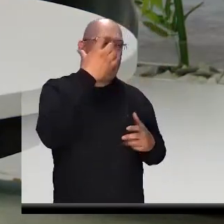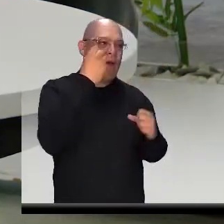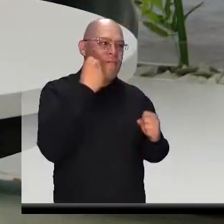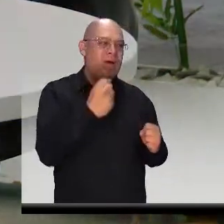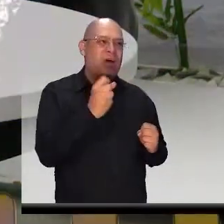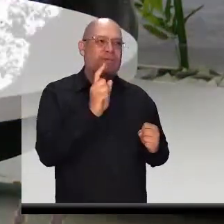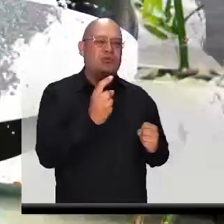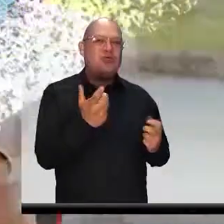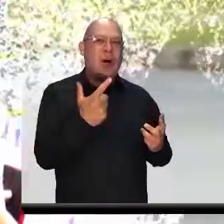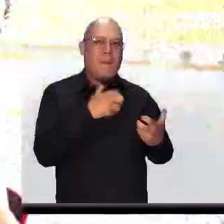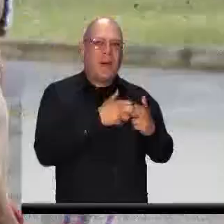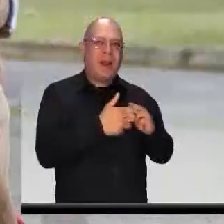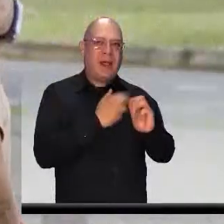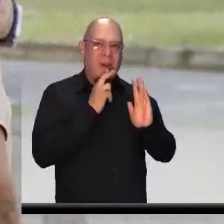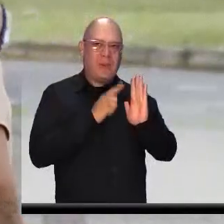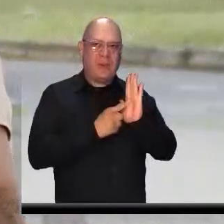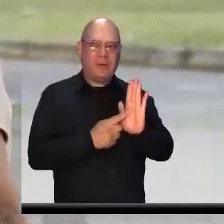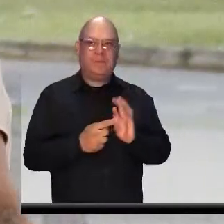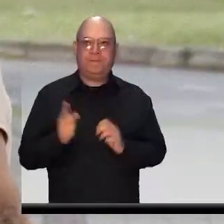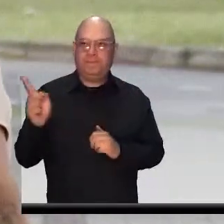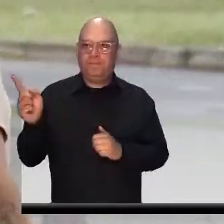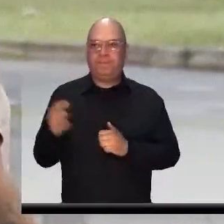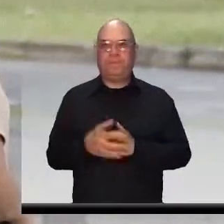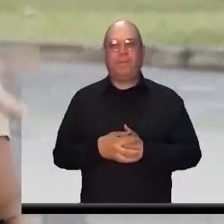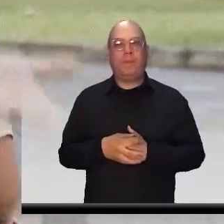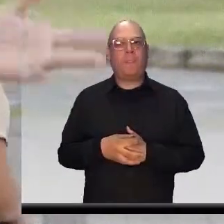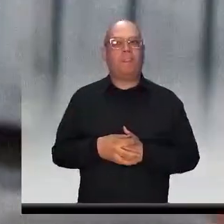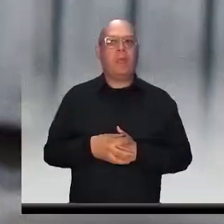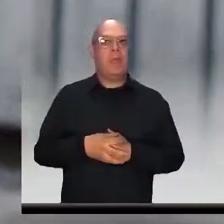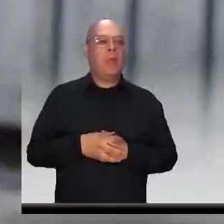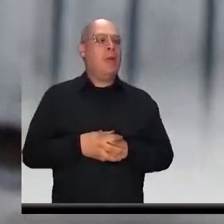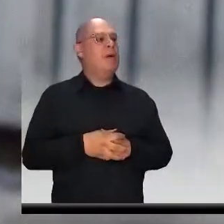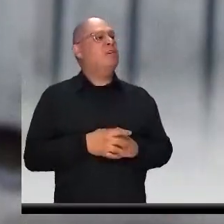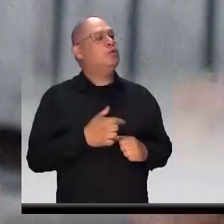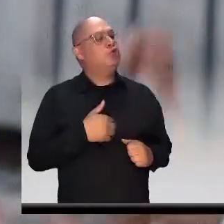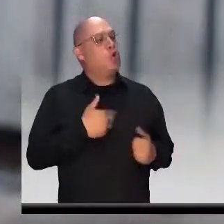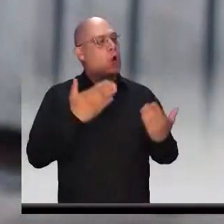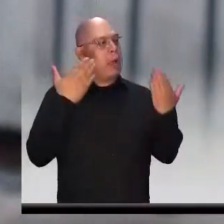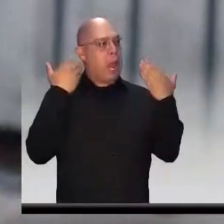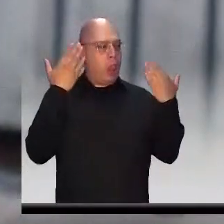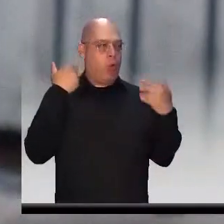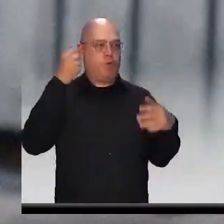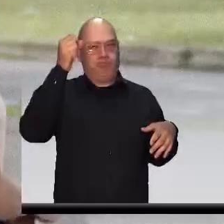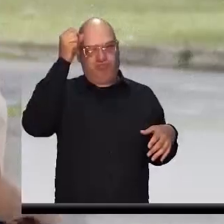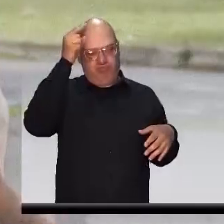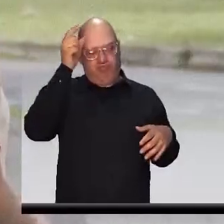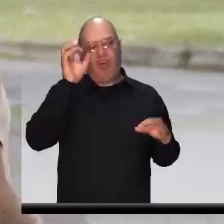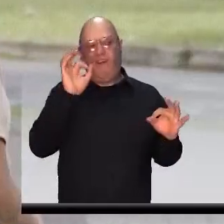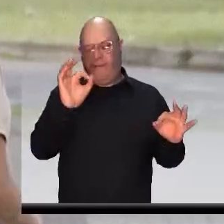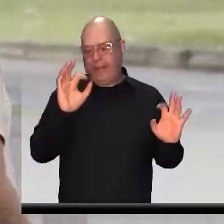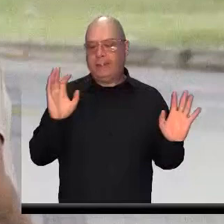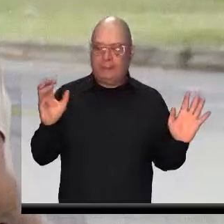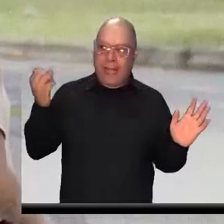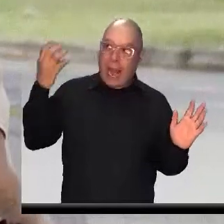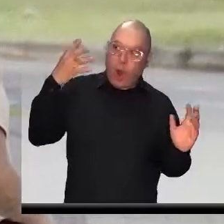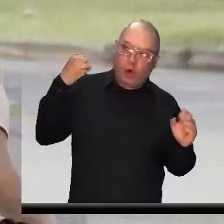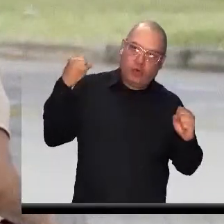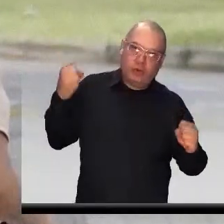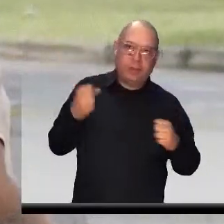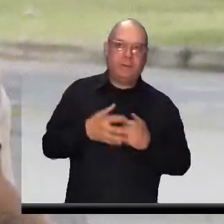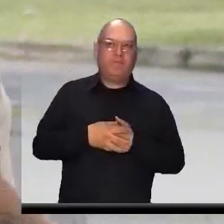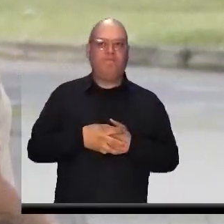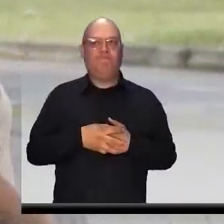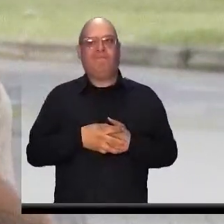que me respondió. Pero venga, Doc, una pregunta, o sea, yo entiendo el tema del calor, pues listo, entendible, pero el